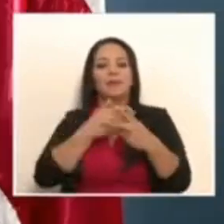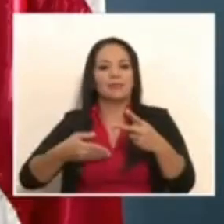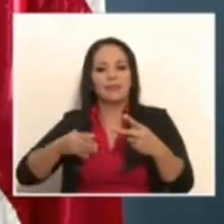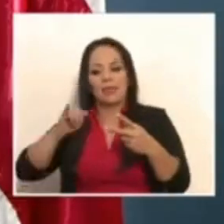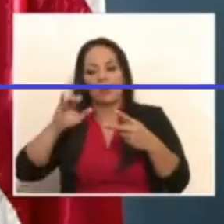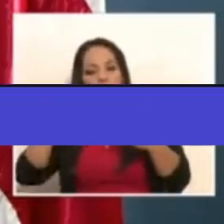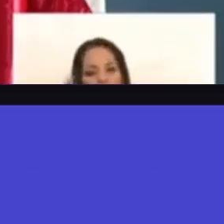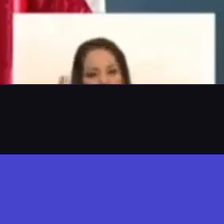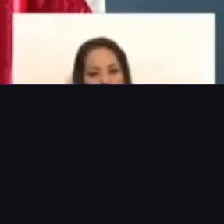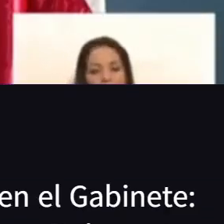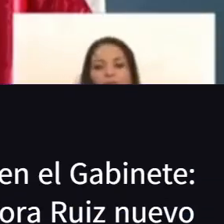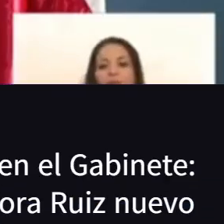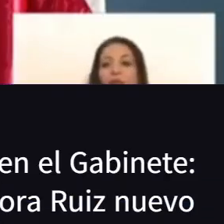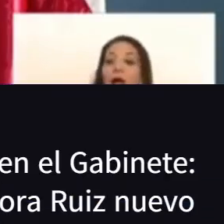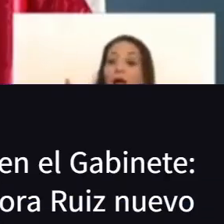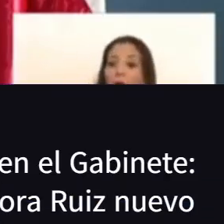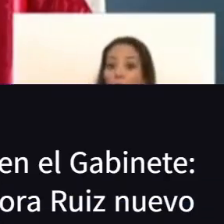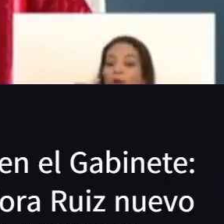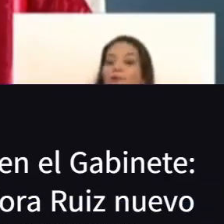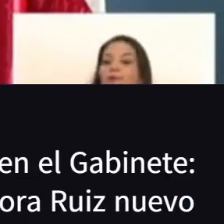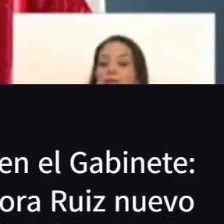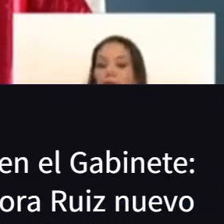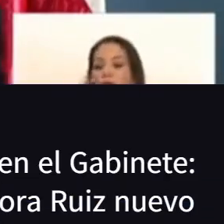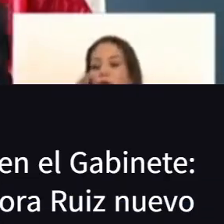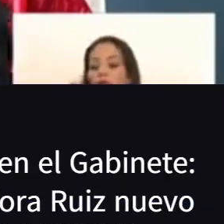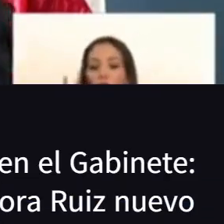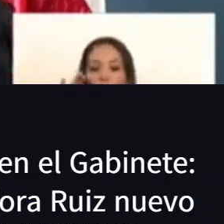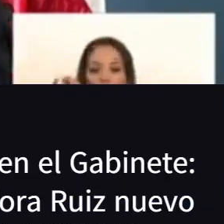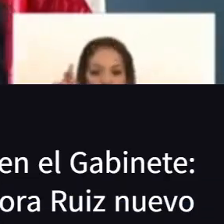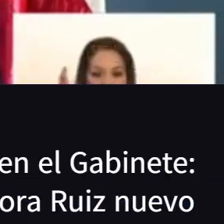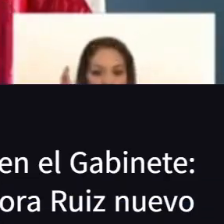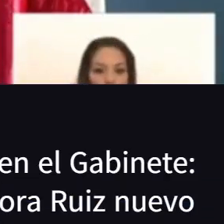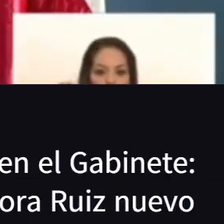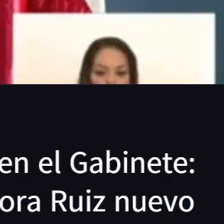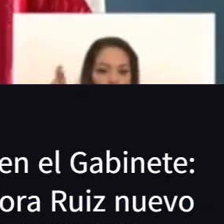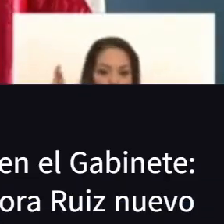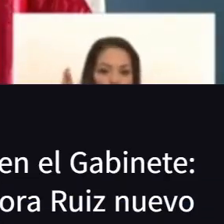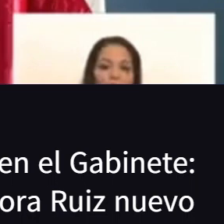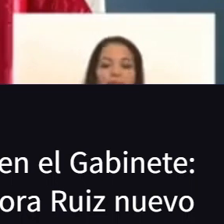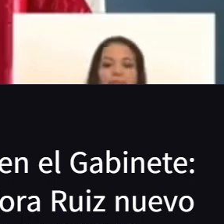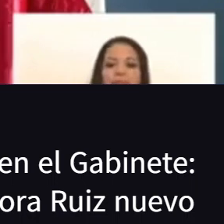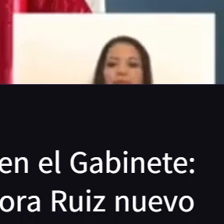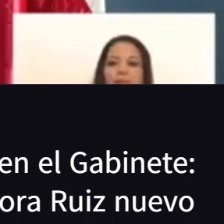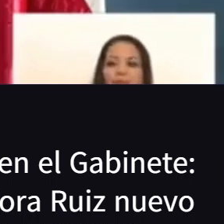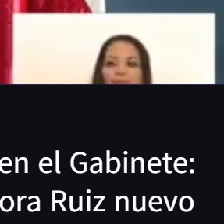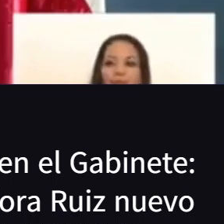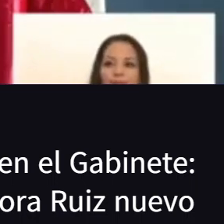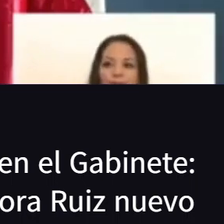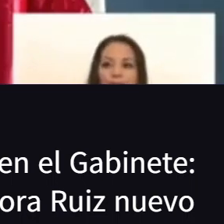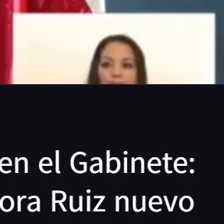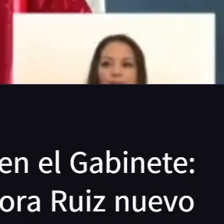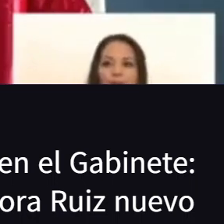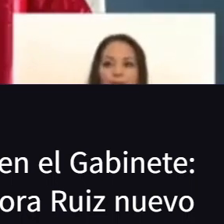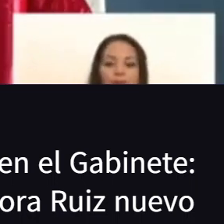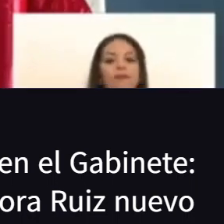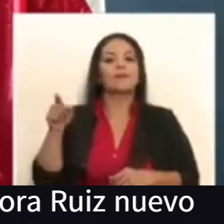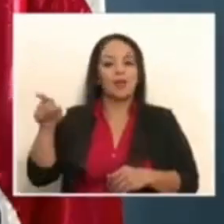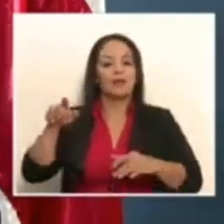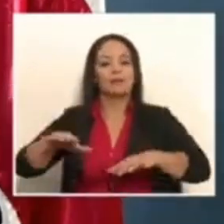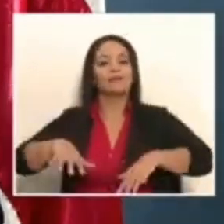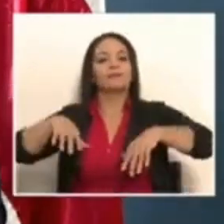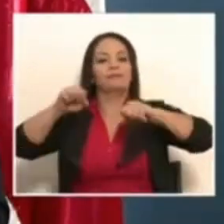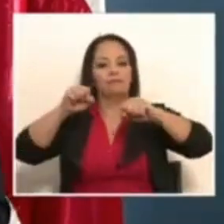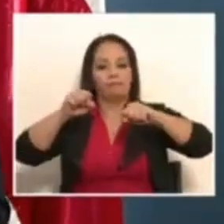me complace invitar a Don rainer Ruiz que venga acá porque él va a tomar esa